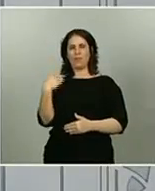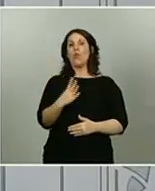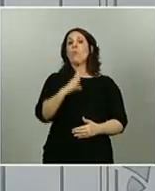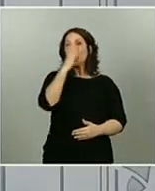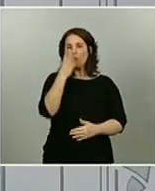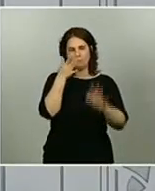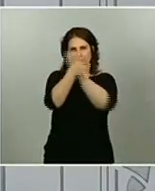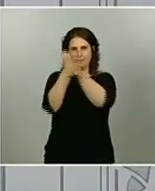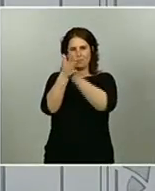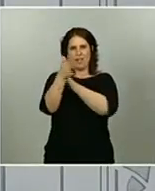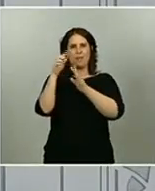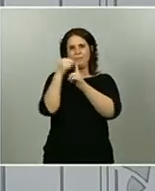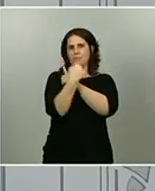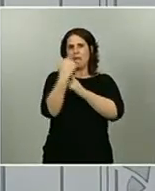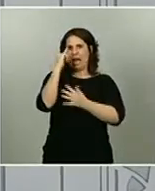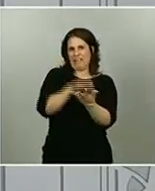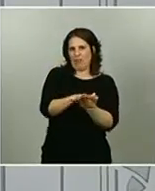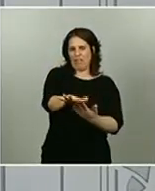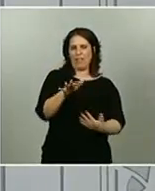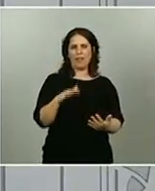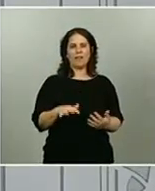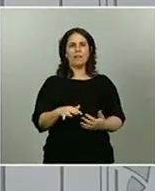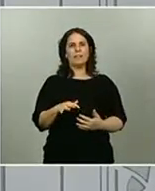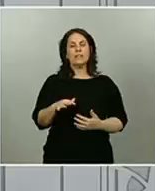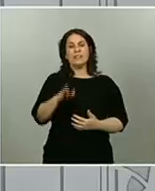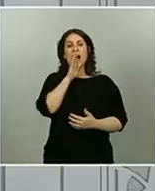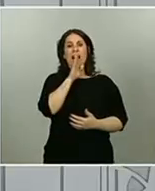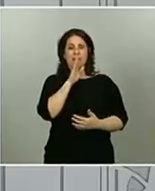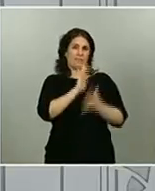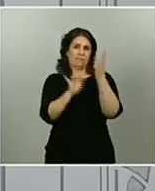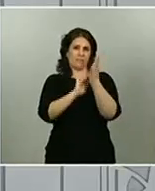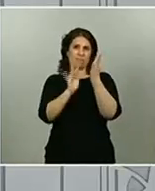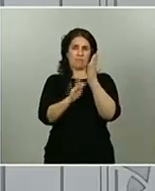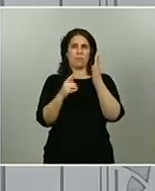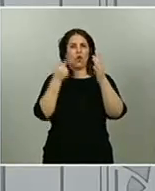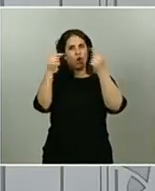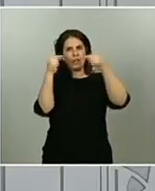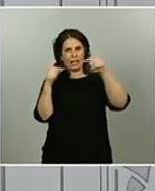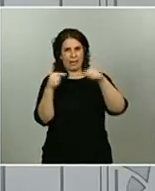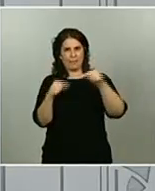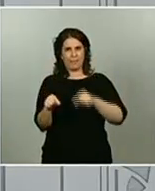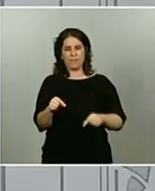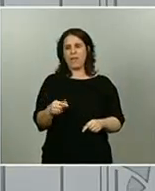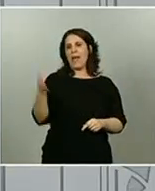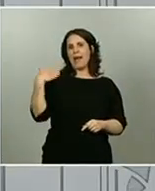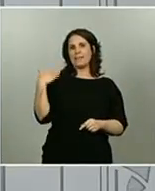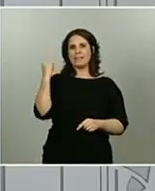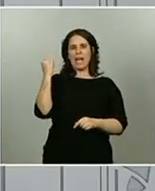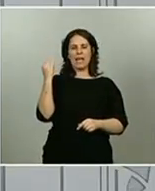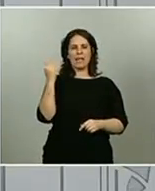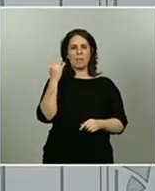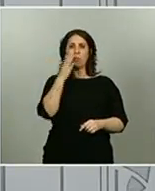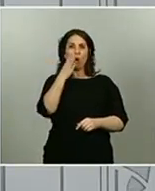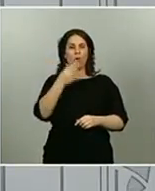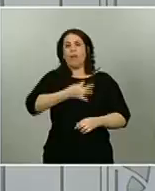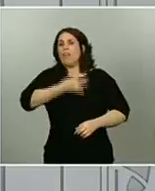Estamos corrigiendo esas series que les decía, validando los datos, eliminando duplicados, eliminando personas